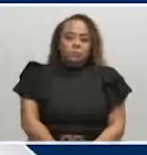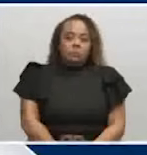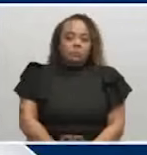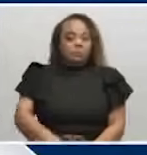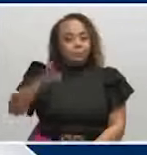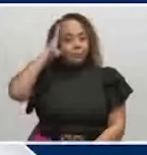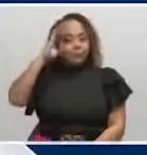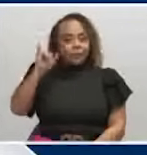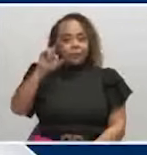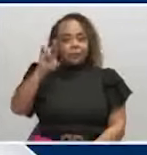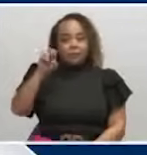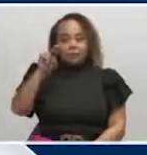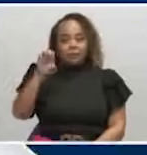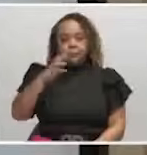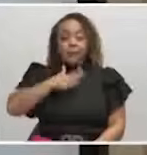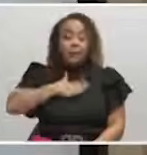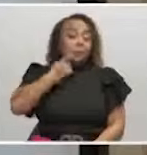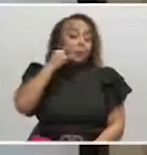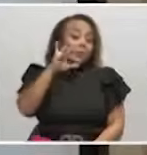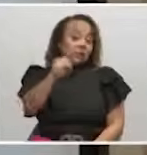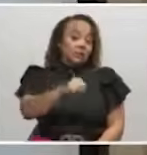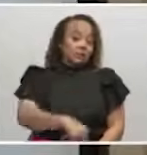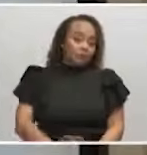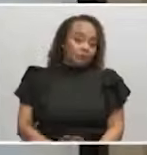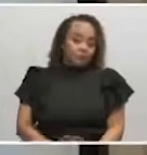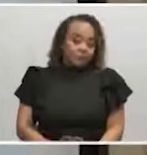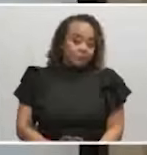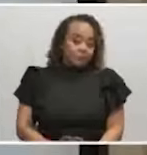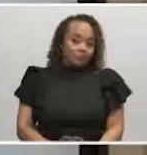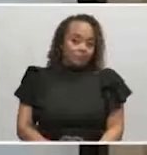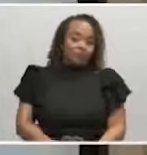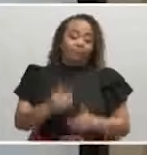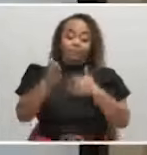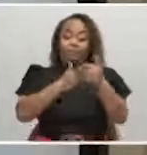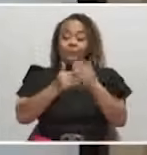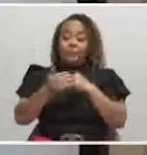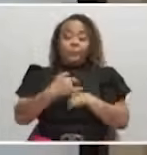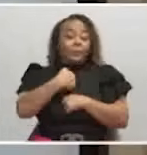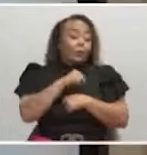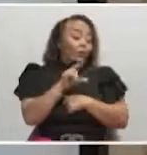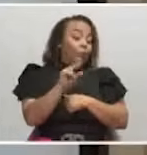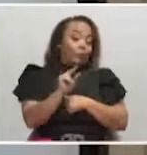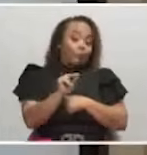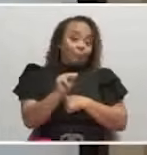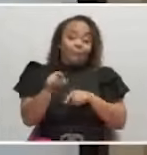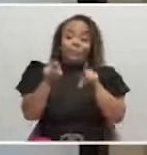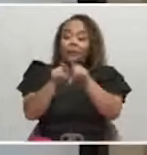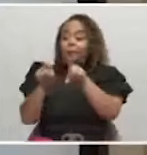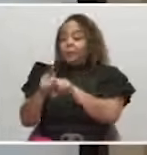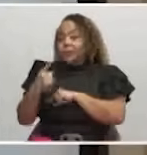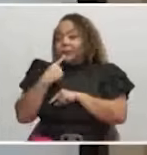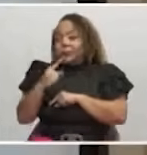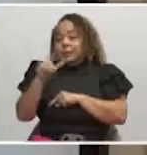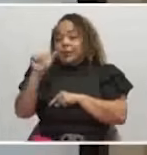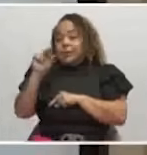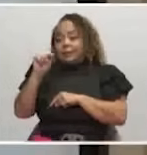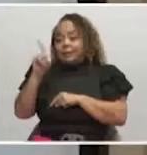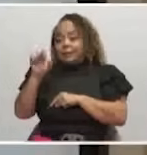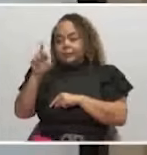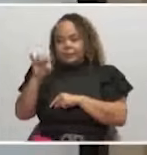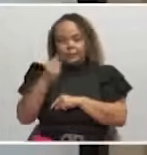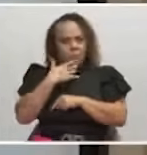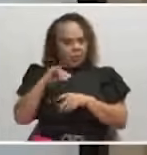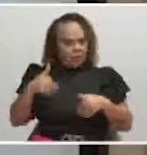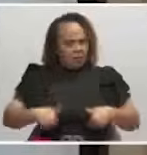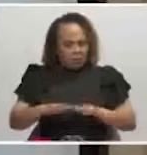Hola, Irene. Me parece que sí, a pesar de que yo no tampoco voy a decir que Andrés es un mal entrenador,